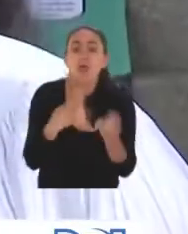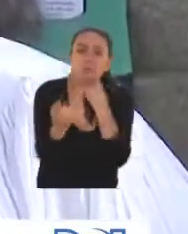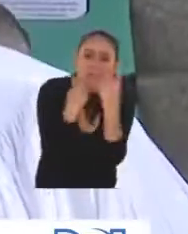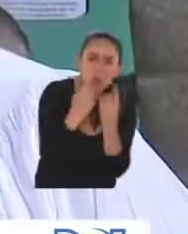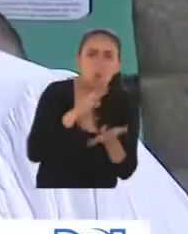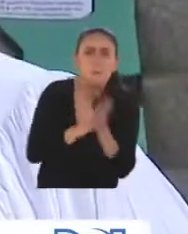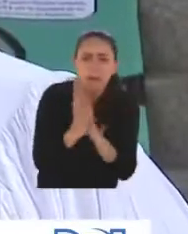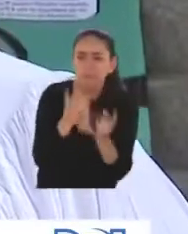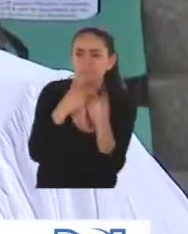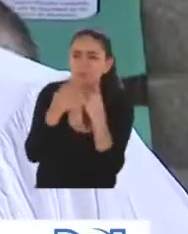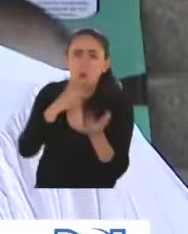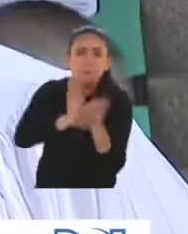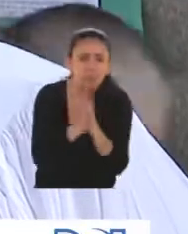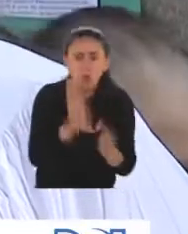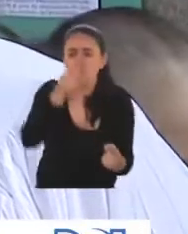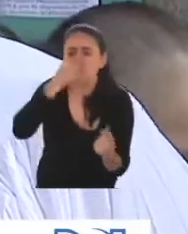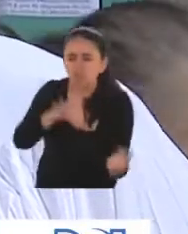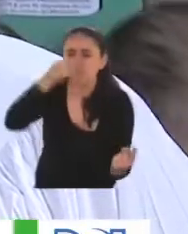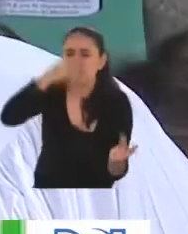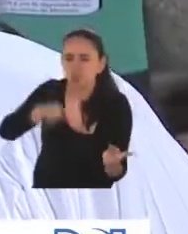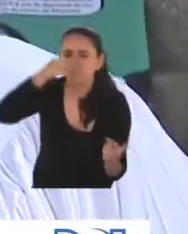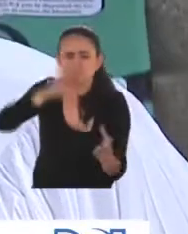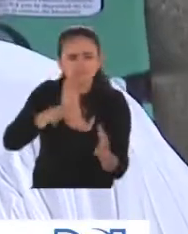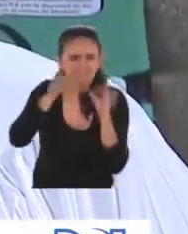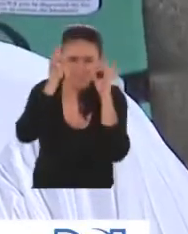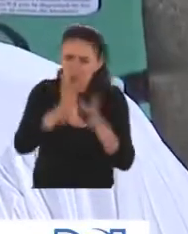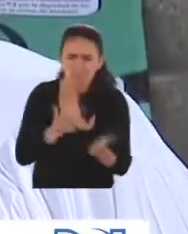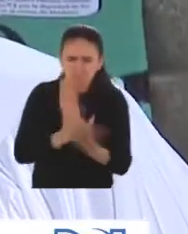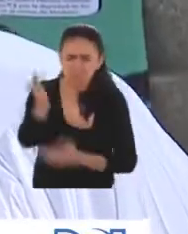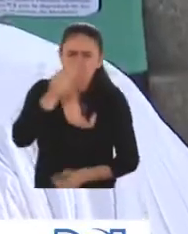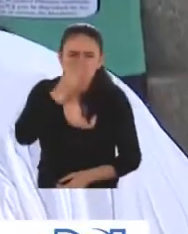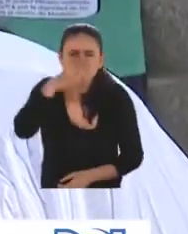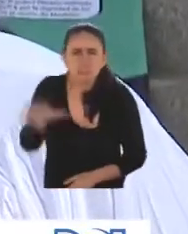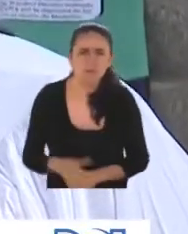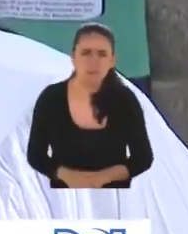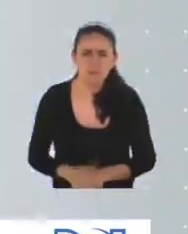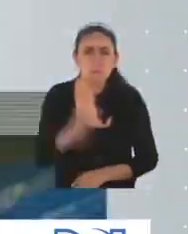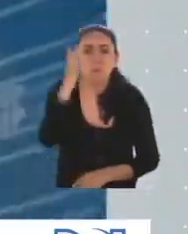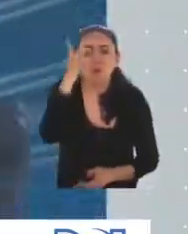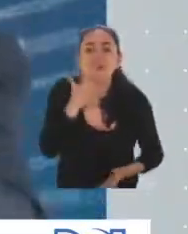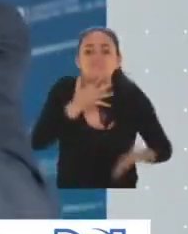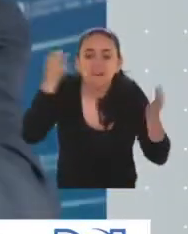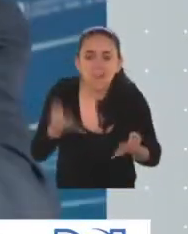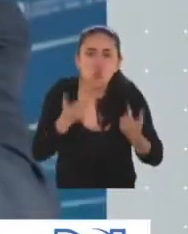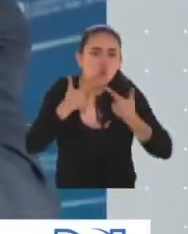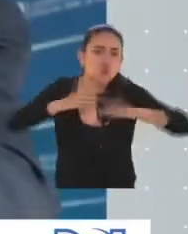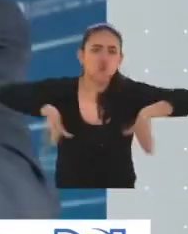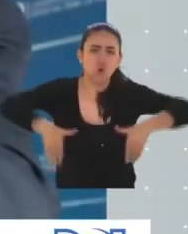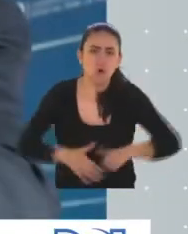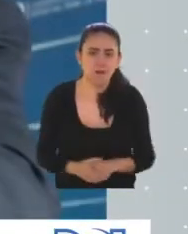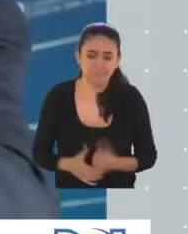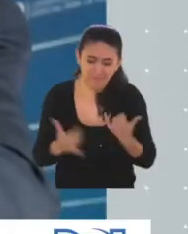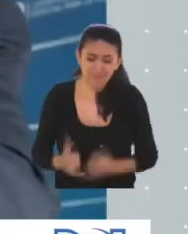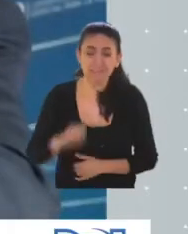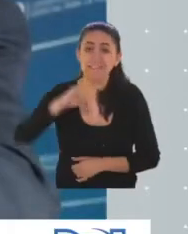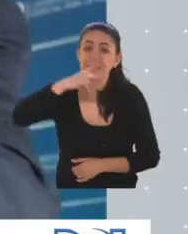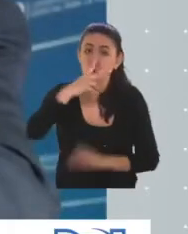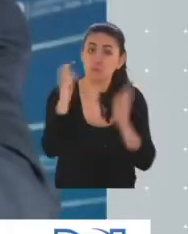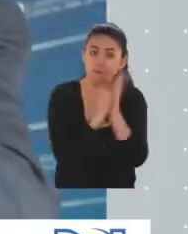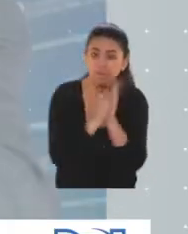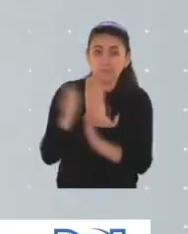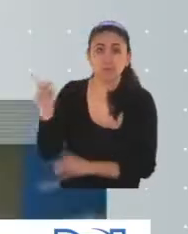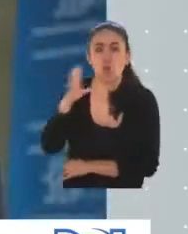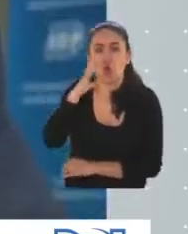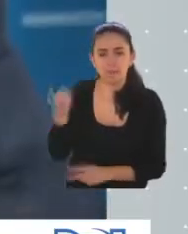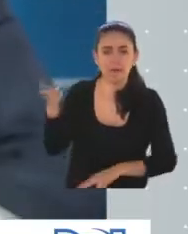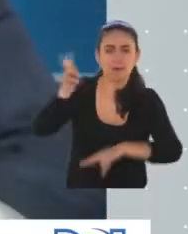paz, ninguno ha funcionado ni ninguno funcionará, porque no ha habido verdad. Esta es la segunda vez que Montoya rinde